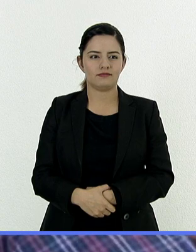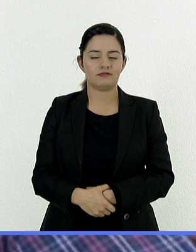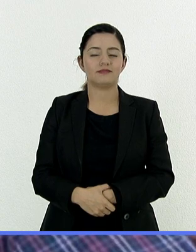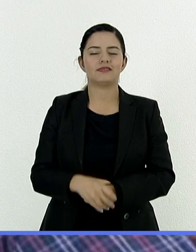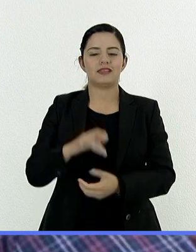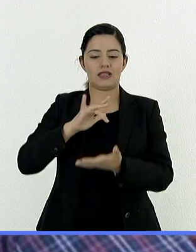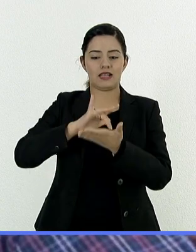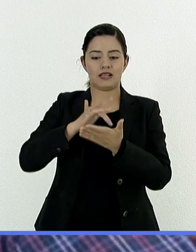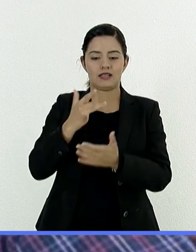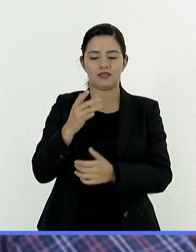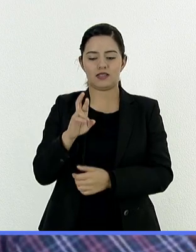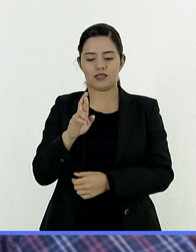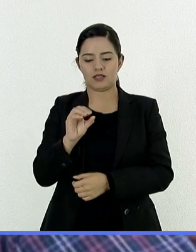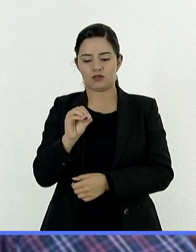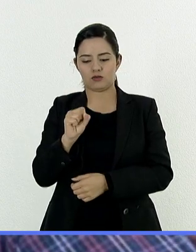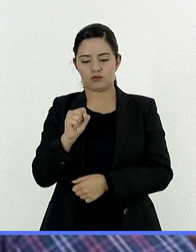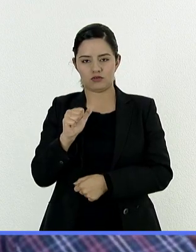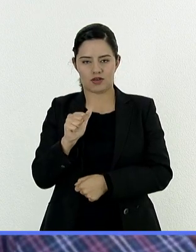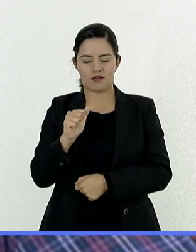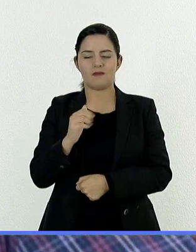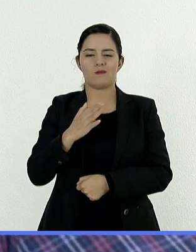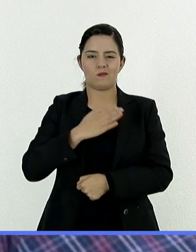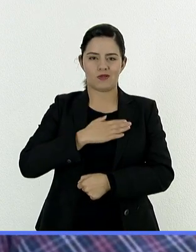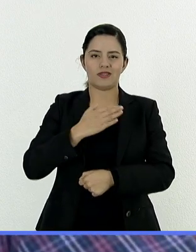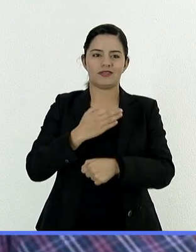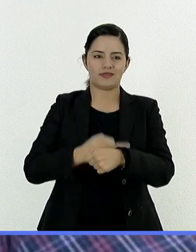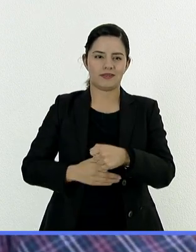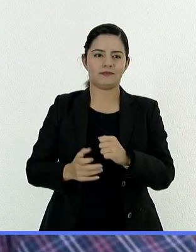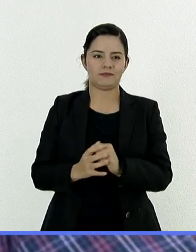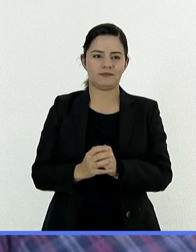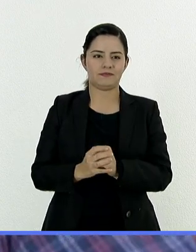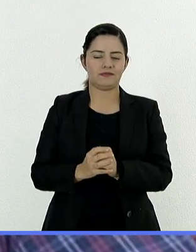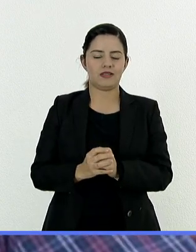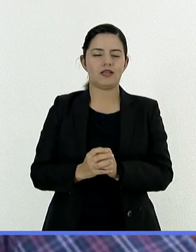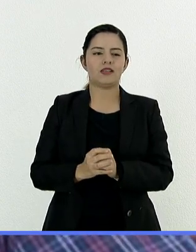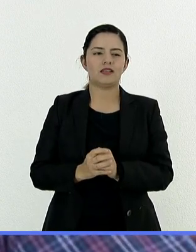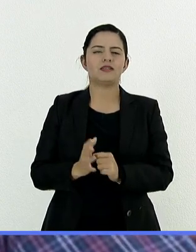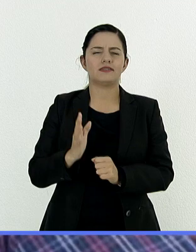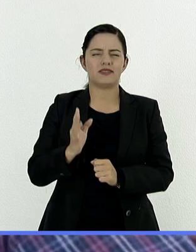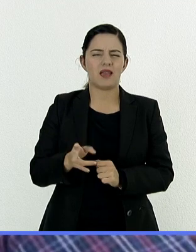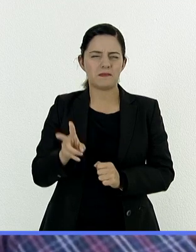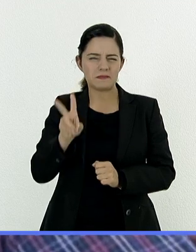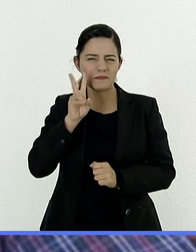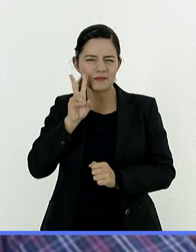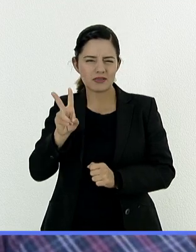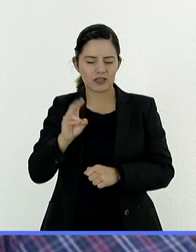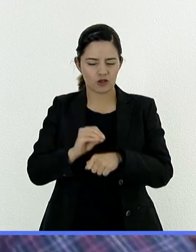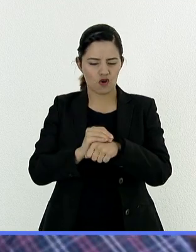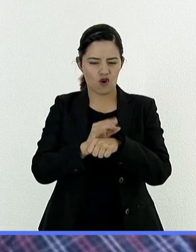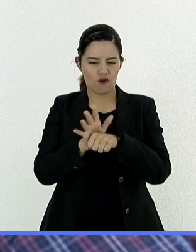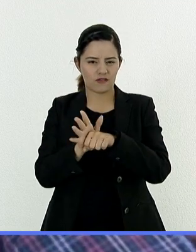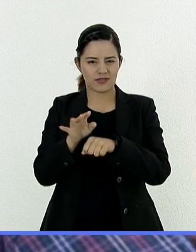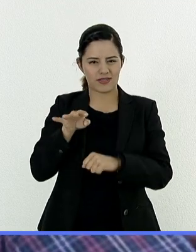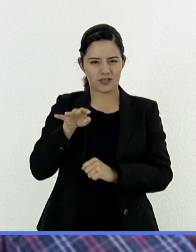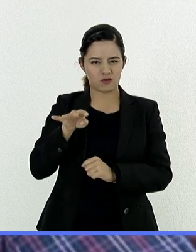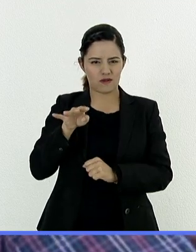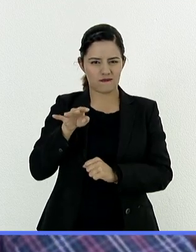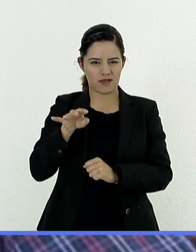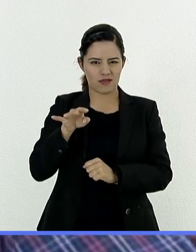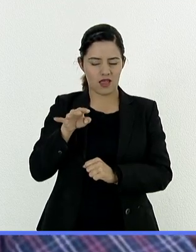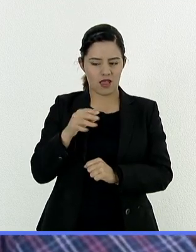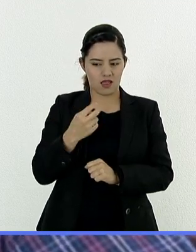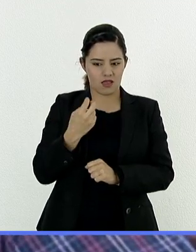Gracias Rosa Muy buenas tardes hemos visto como la covid 19 se asocia con